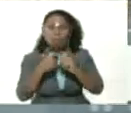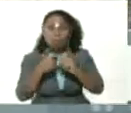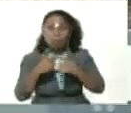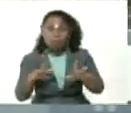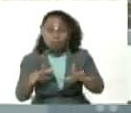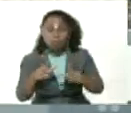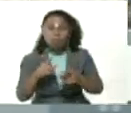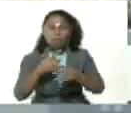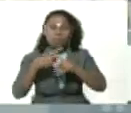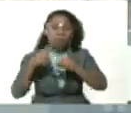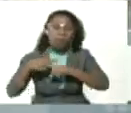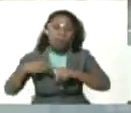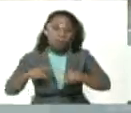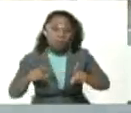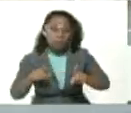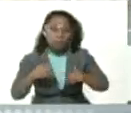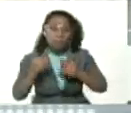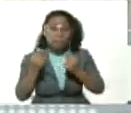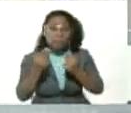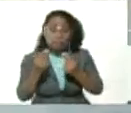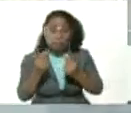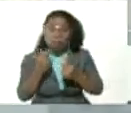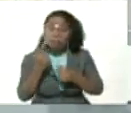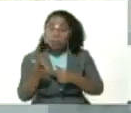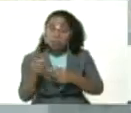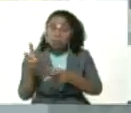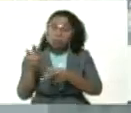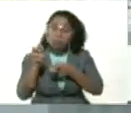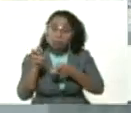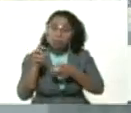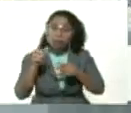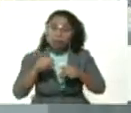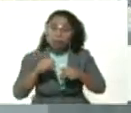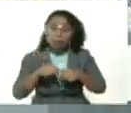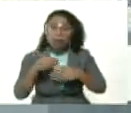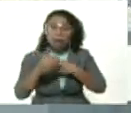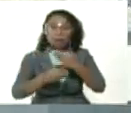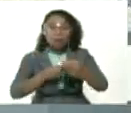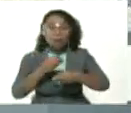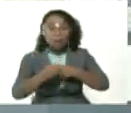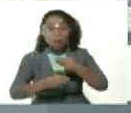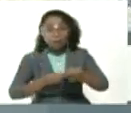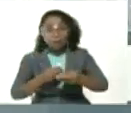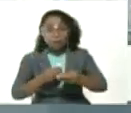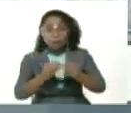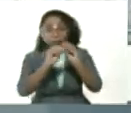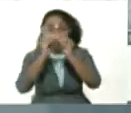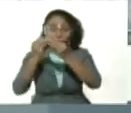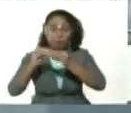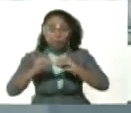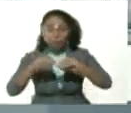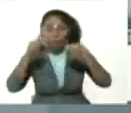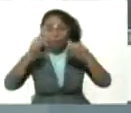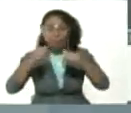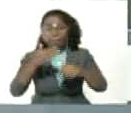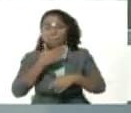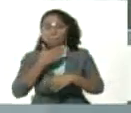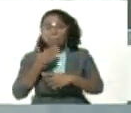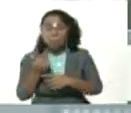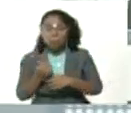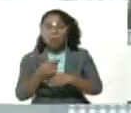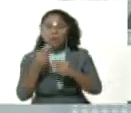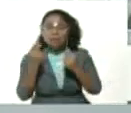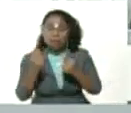privadas, platica, como dicen, que entra, para hacer las adecuaciones que hay que hacer, mejorar los salarios